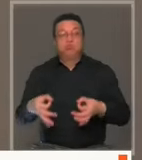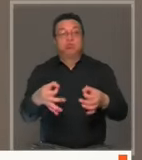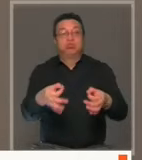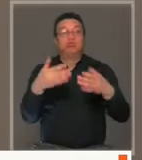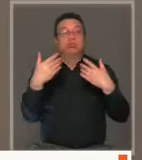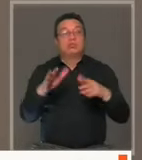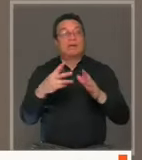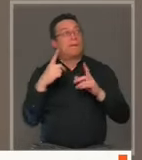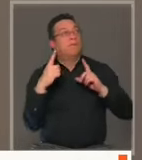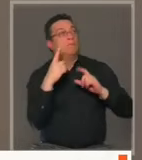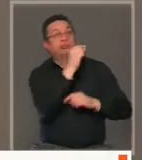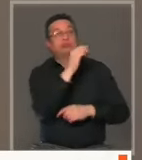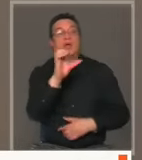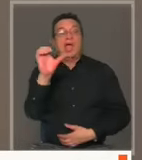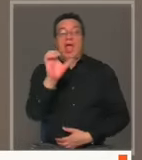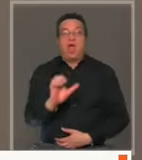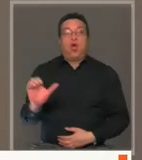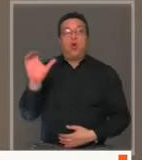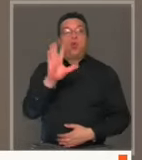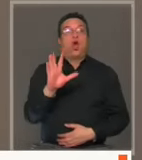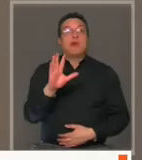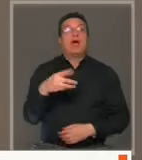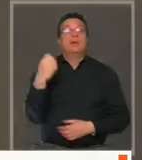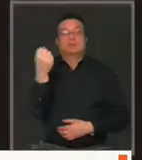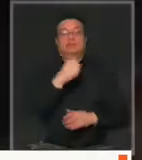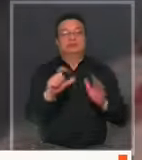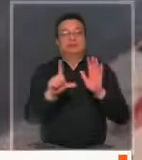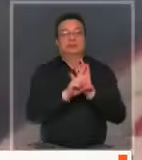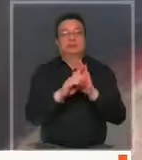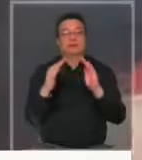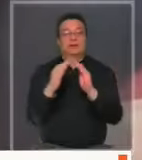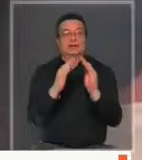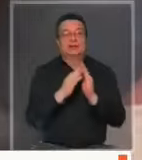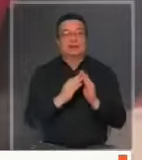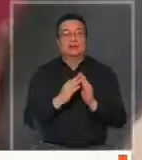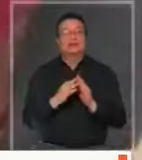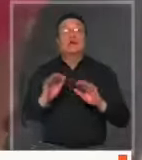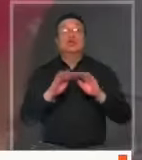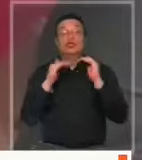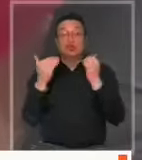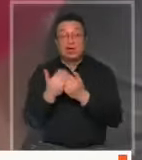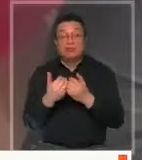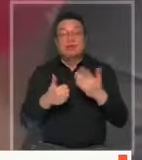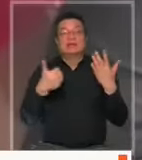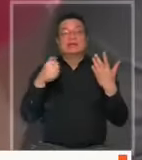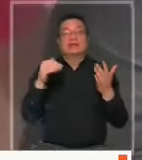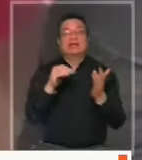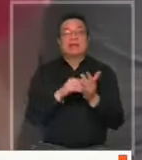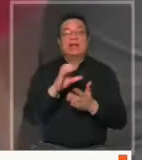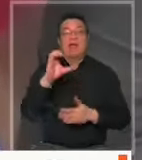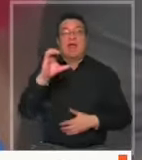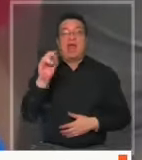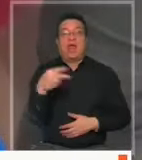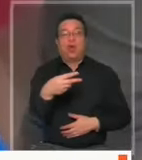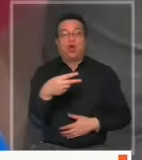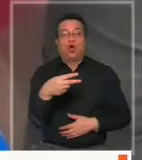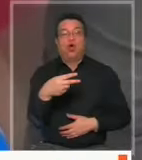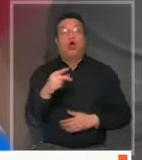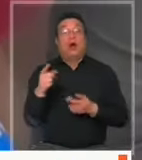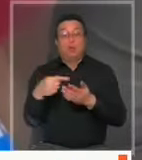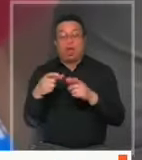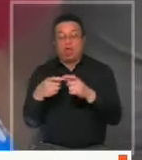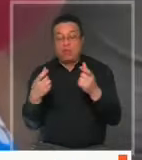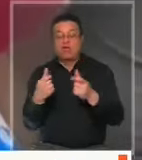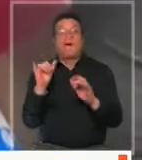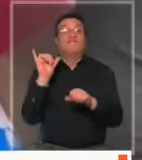sus viajes a Europa, todos por delitos contra la propiedad. En total se recuperaron 60.000 euros en efectivo, documentos